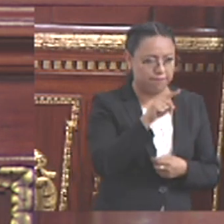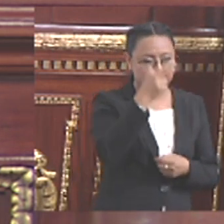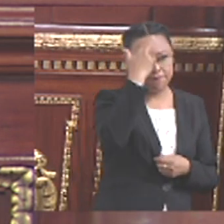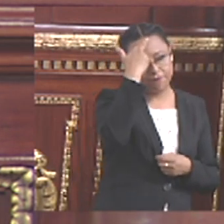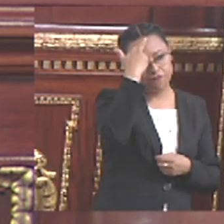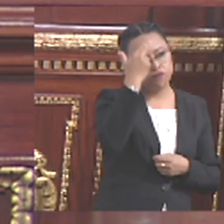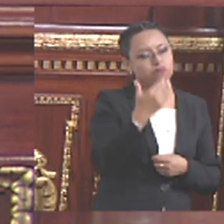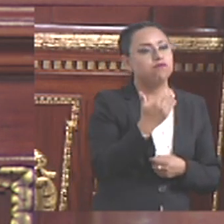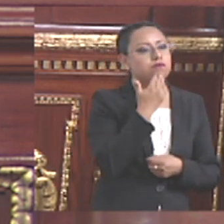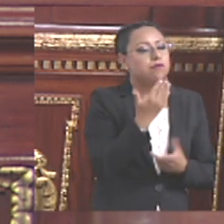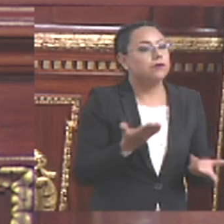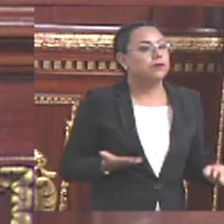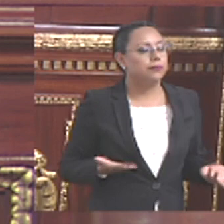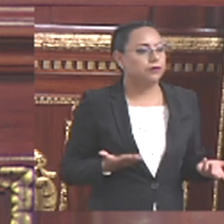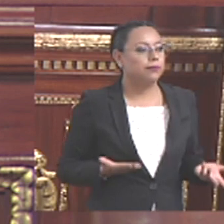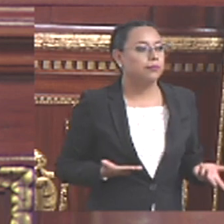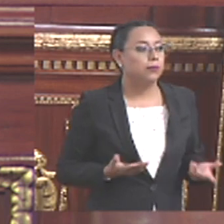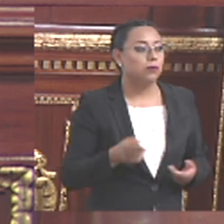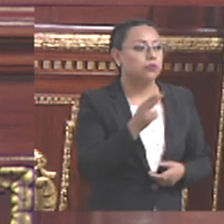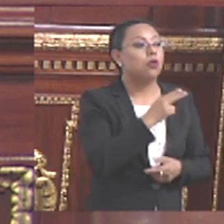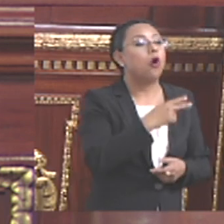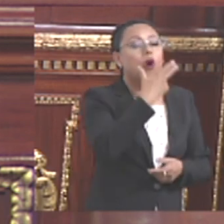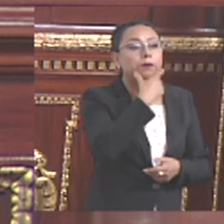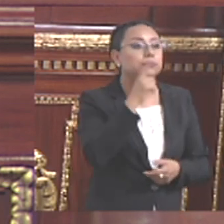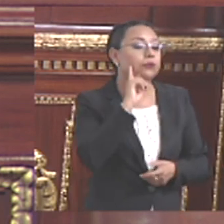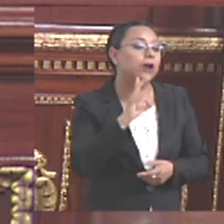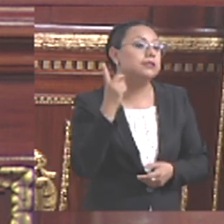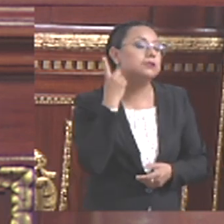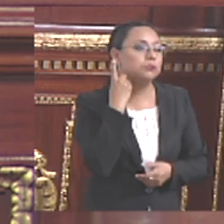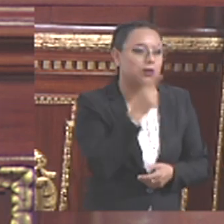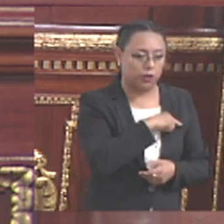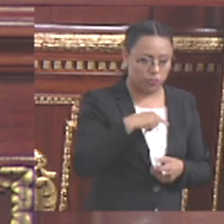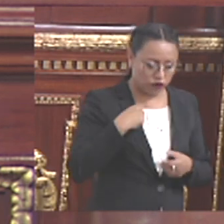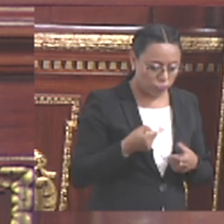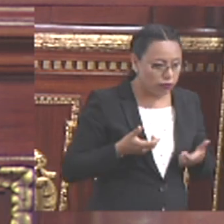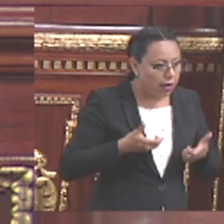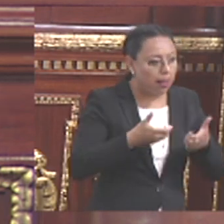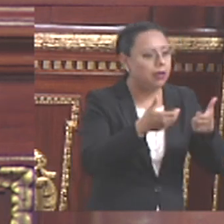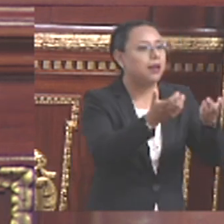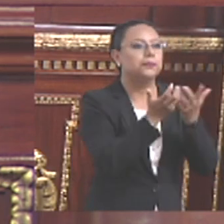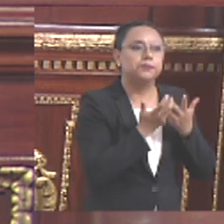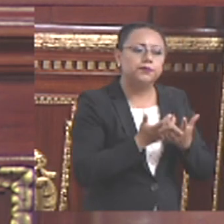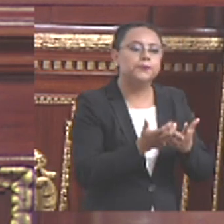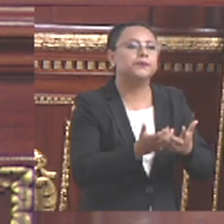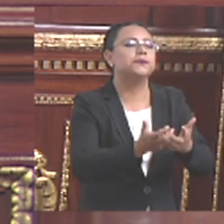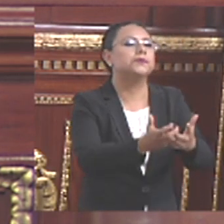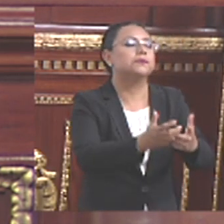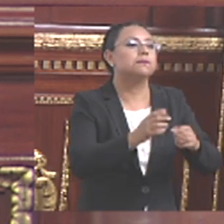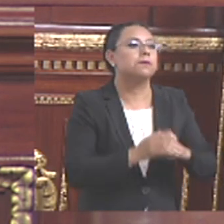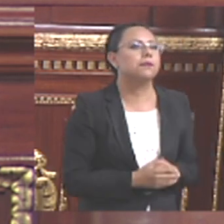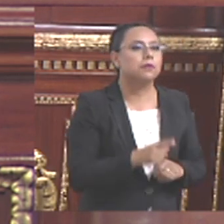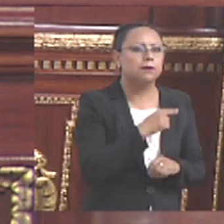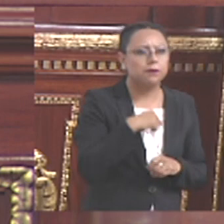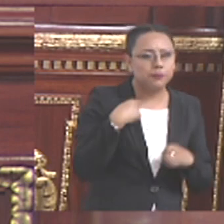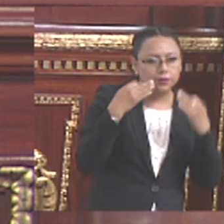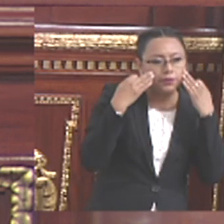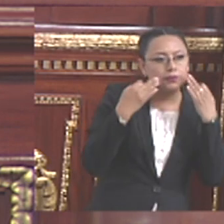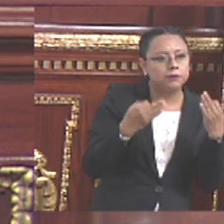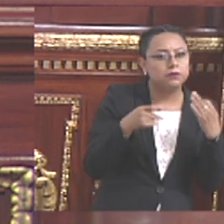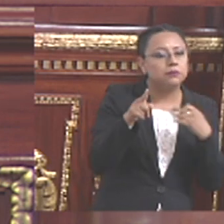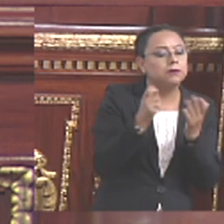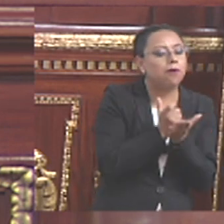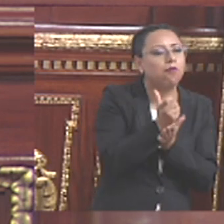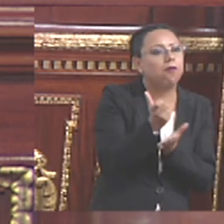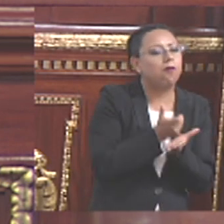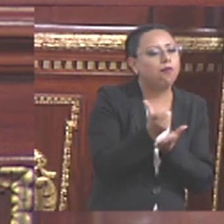los diputados que siempre andamos en las calles. Lo recordamos muy bien pagándole a sus